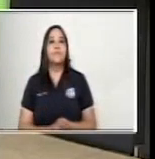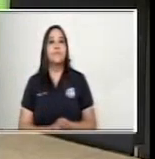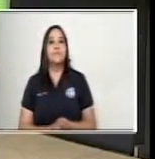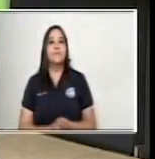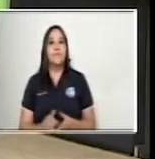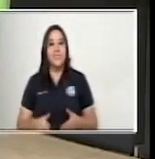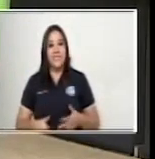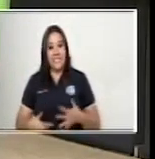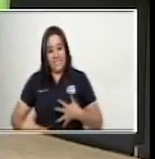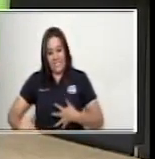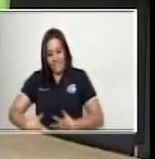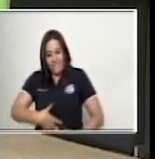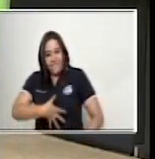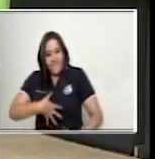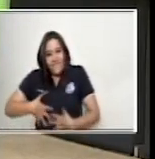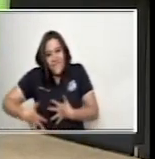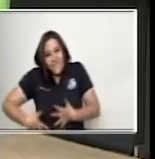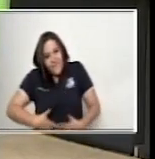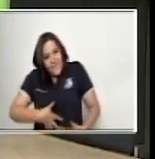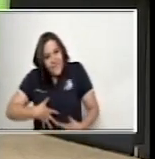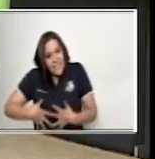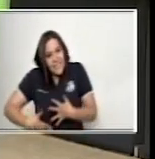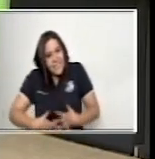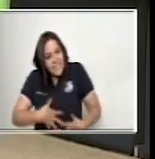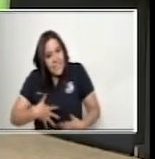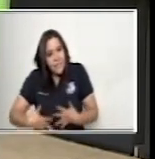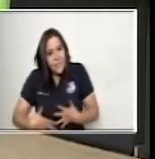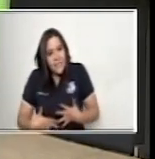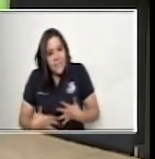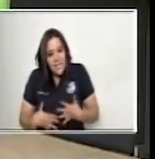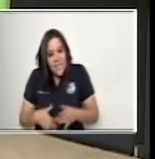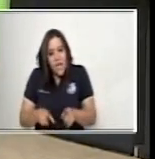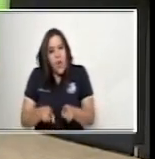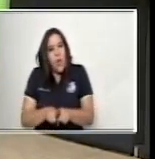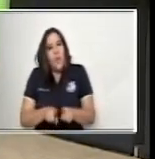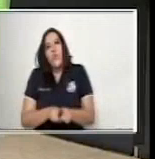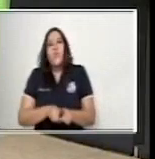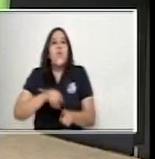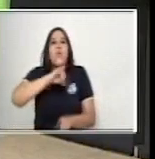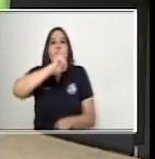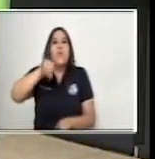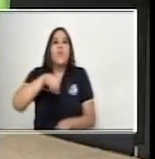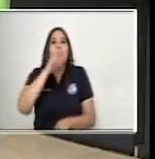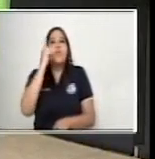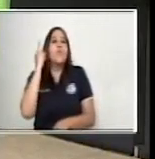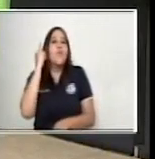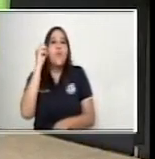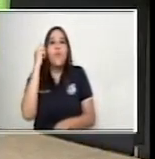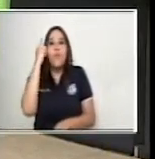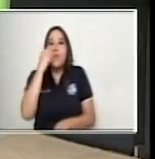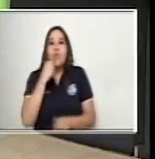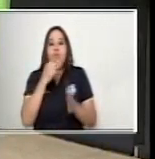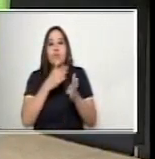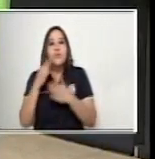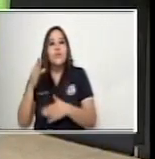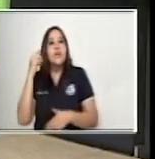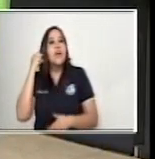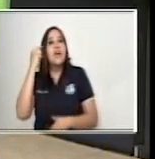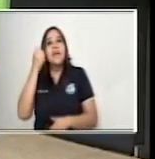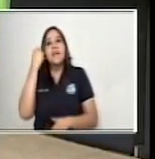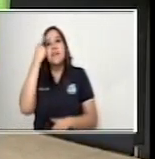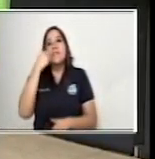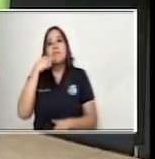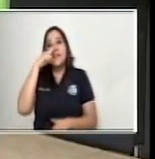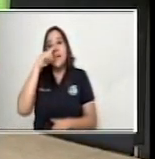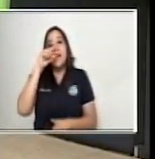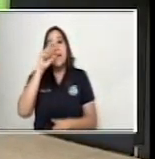se mezcla junto con los jugos gástricos, los cuales y algunas otras enzimas